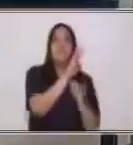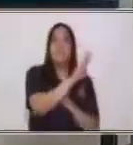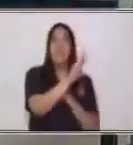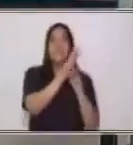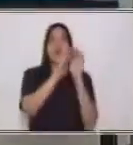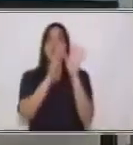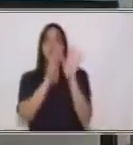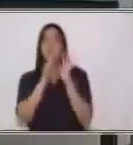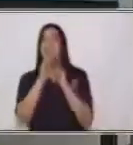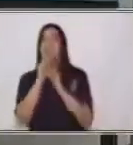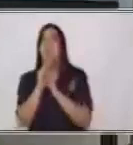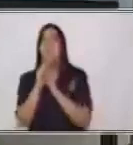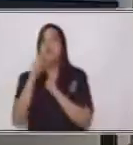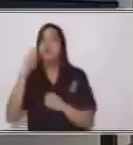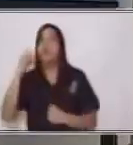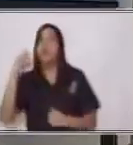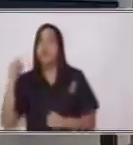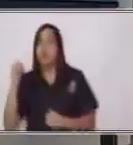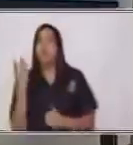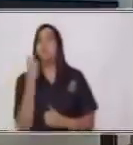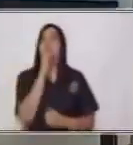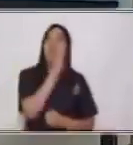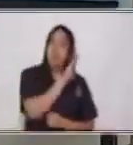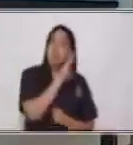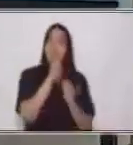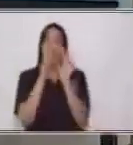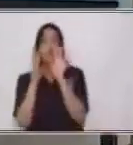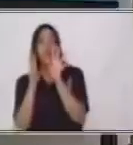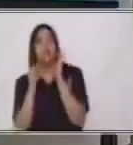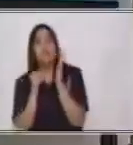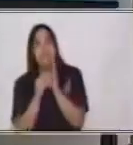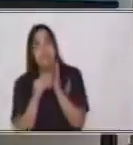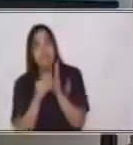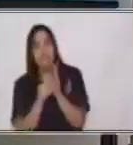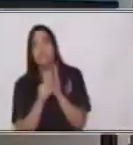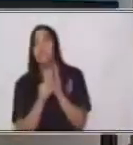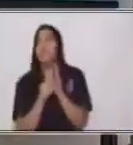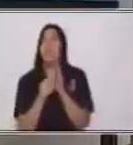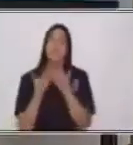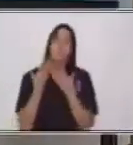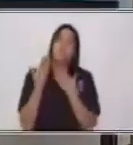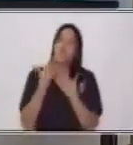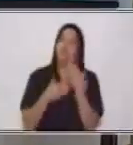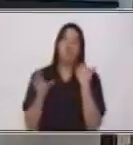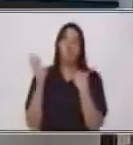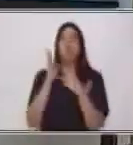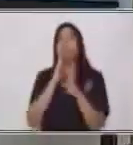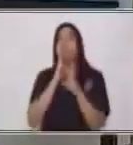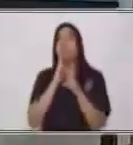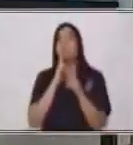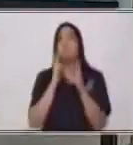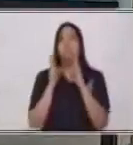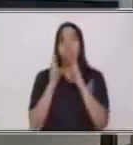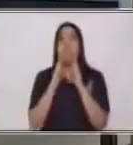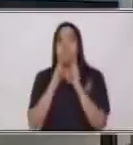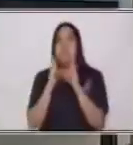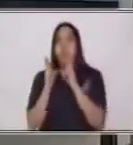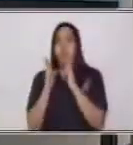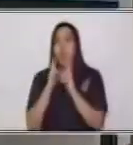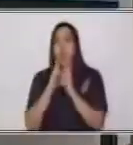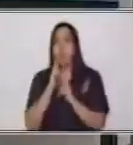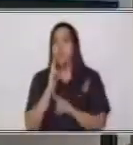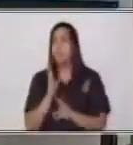38.00, 38 quetzales. Ahora fui a un restaurante y fui a